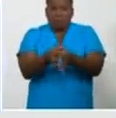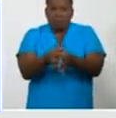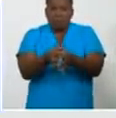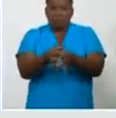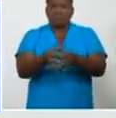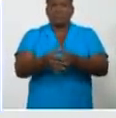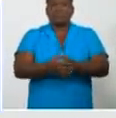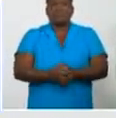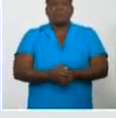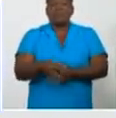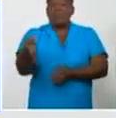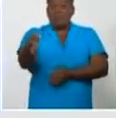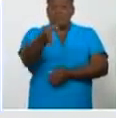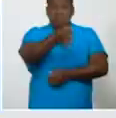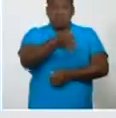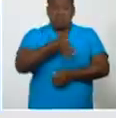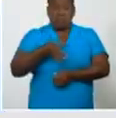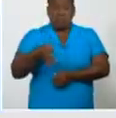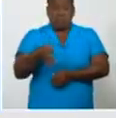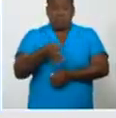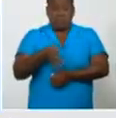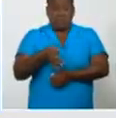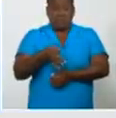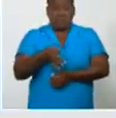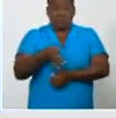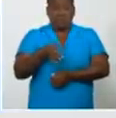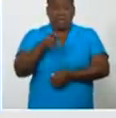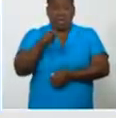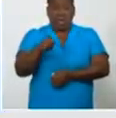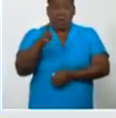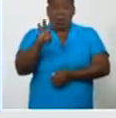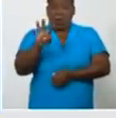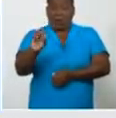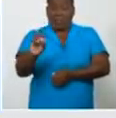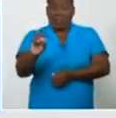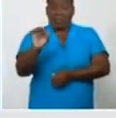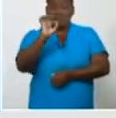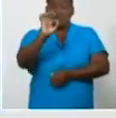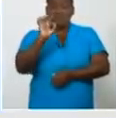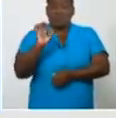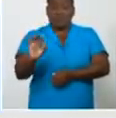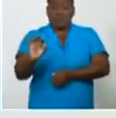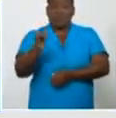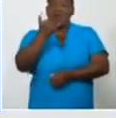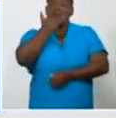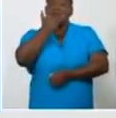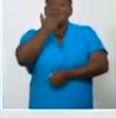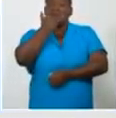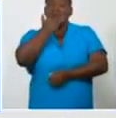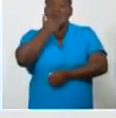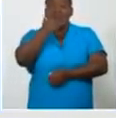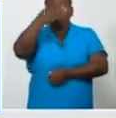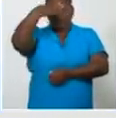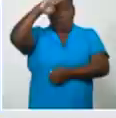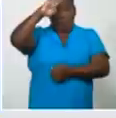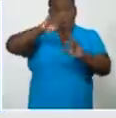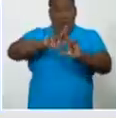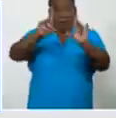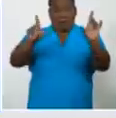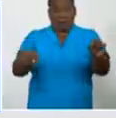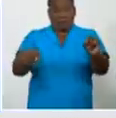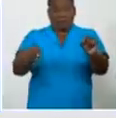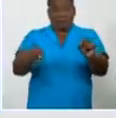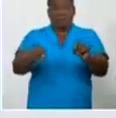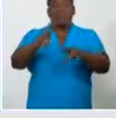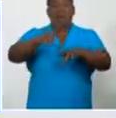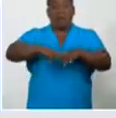Los municipios donde se concentra prácticamente el 40% de toda la incidencia de Cuba, y los tienen: La Habana